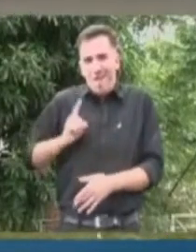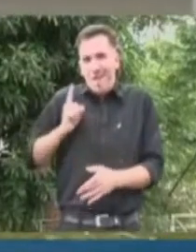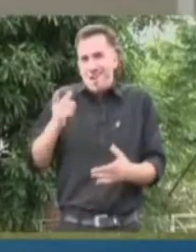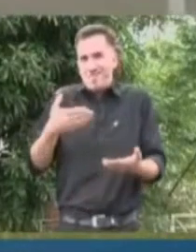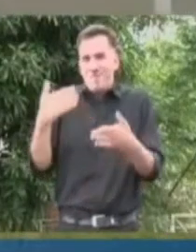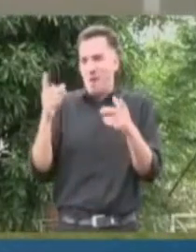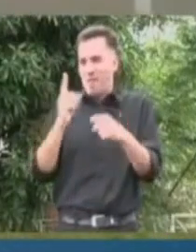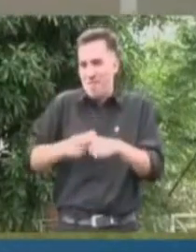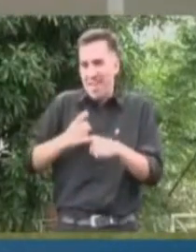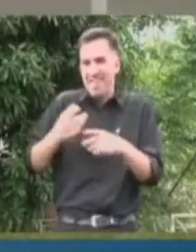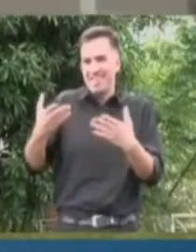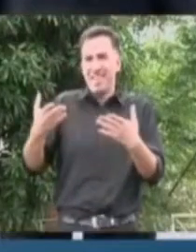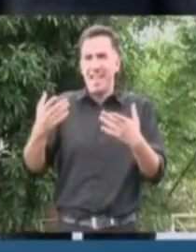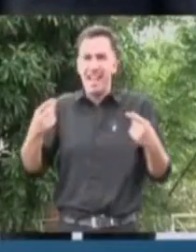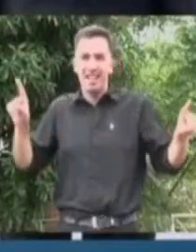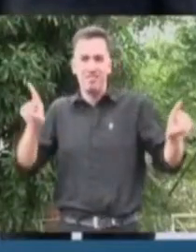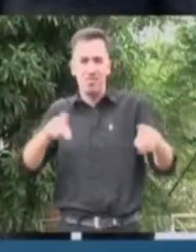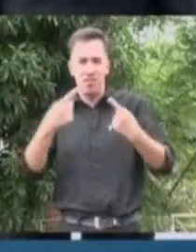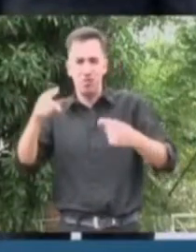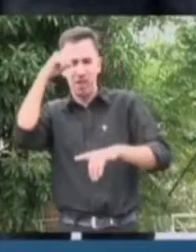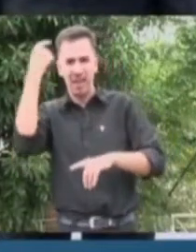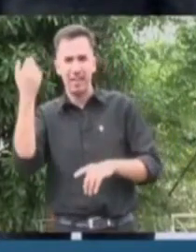Malvinas. Haber cantado el himno.